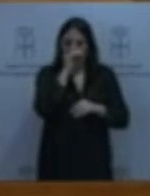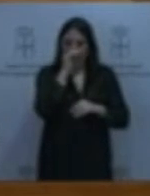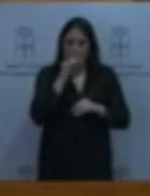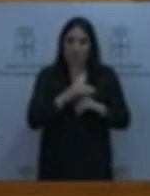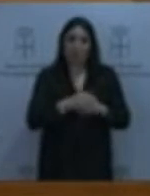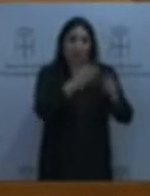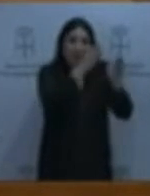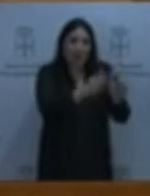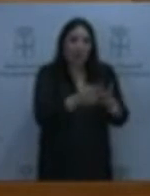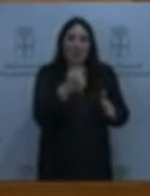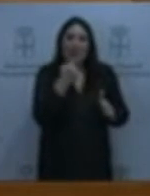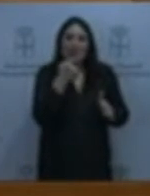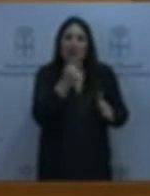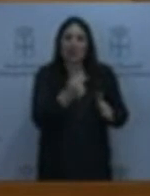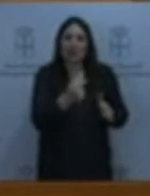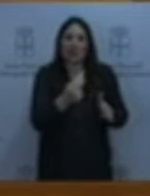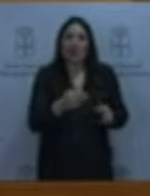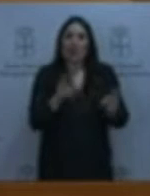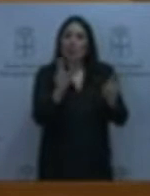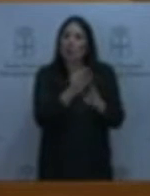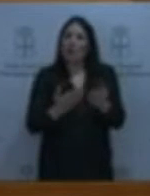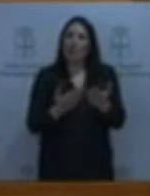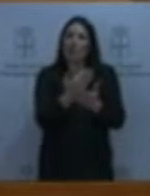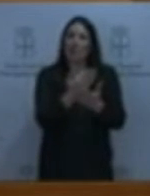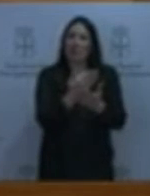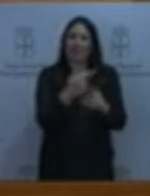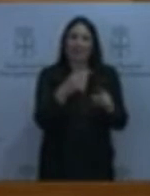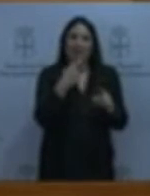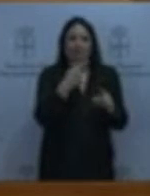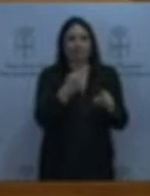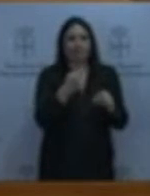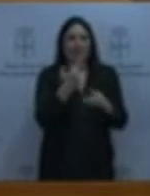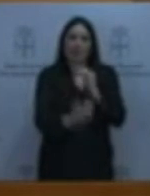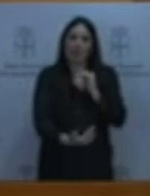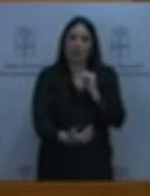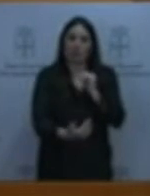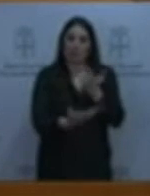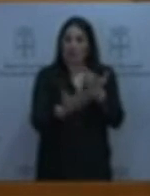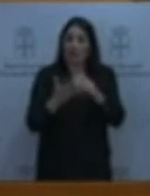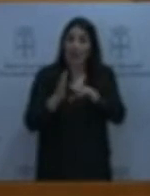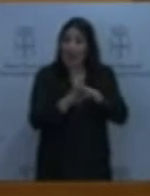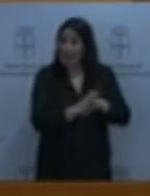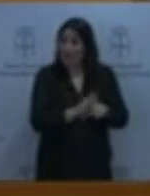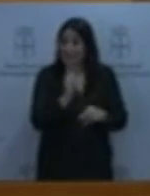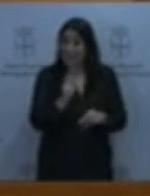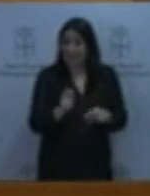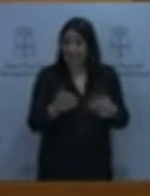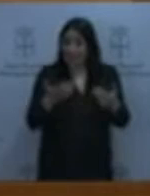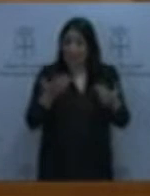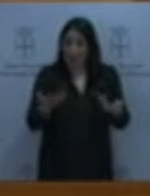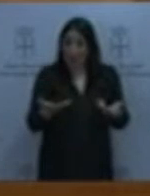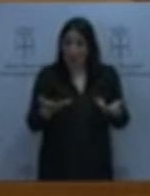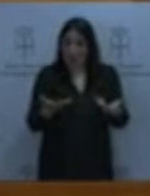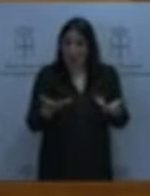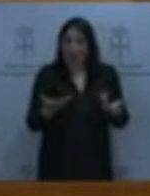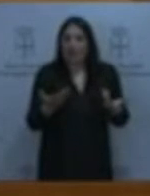Usted dice que es un error pedir la nulidad. Hay una situación prevista legalmente por la cual, independientemente de esa sentencia que, en principio,